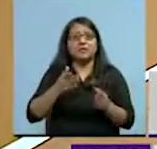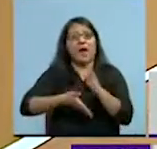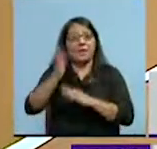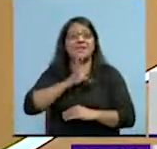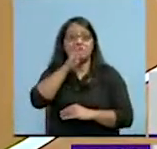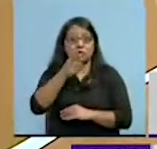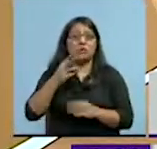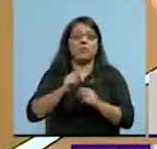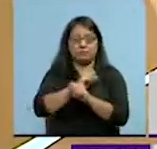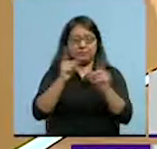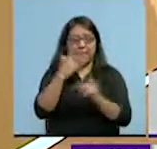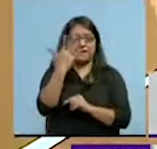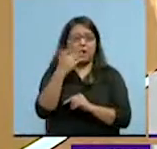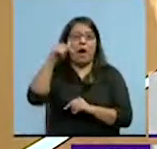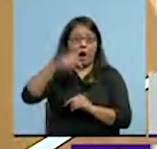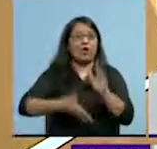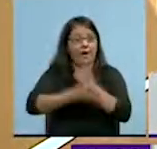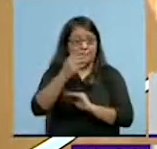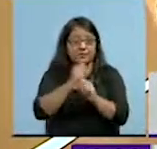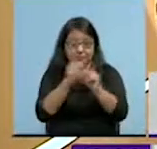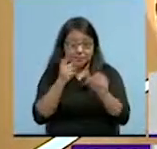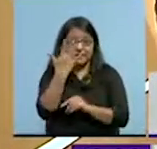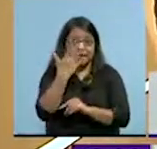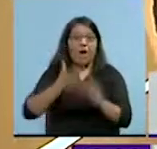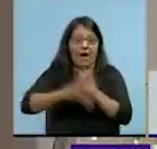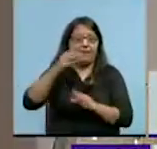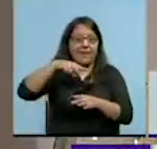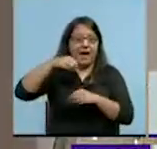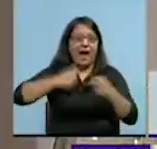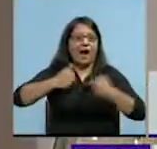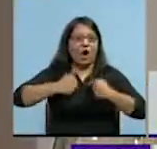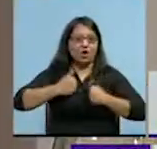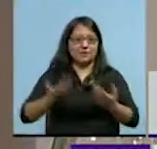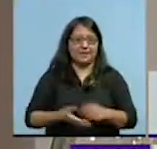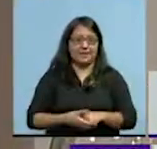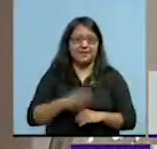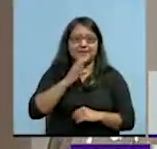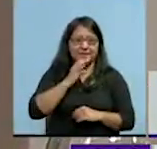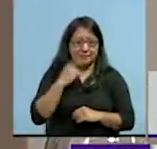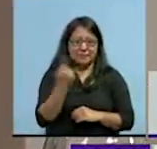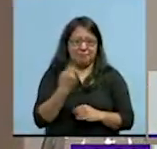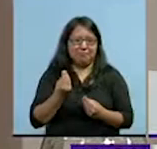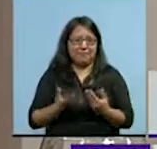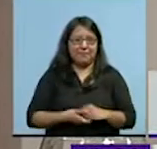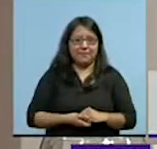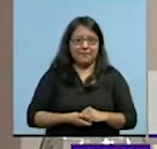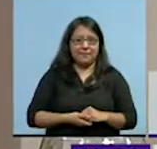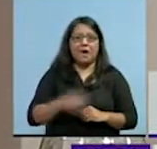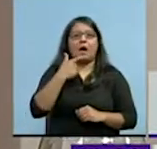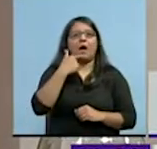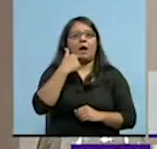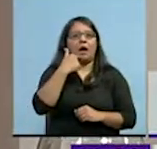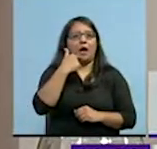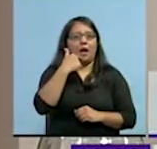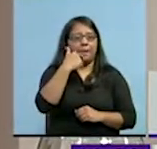eso es lo que hace la cobertura de los partidos cristian cuales ha sido el que más